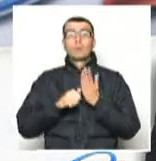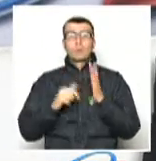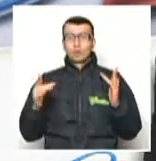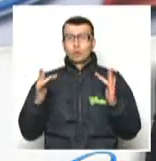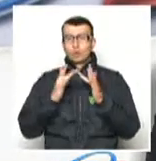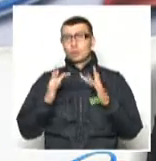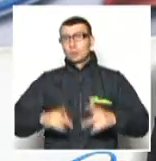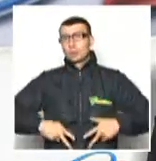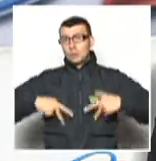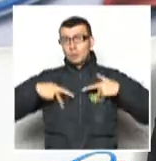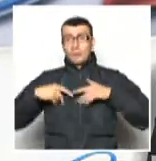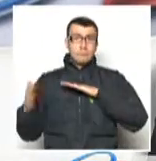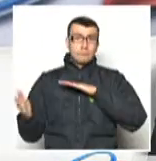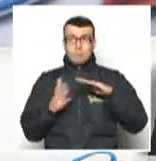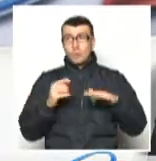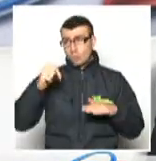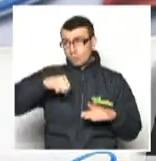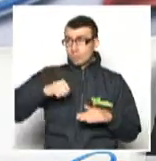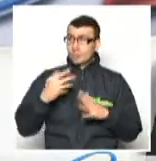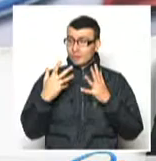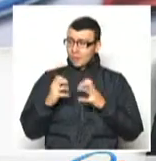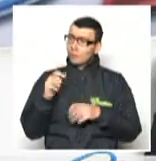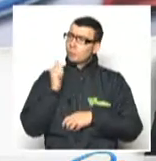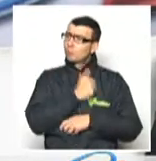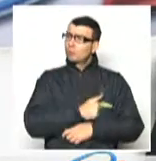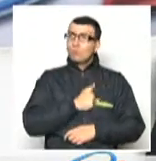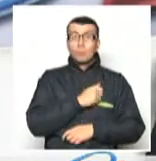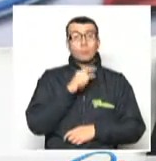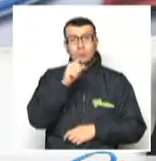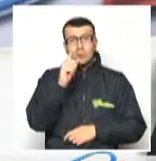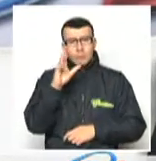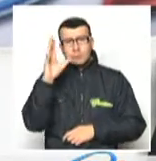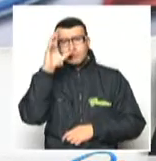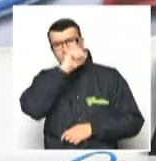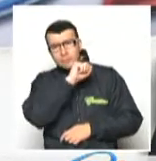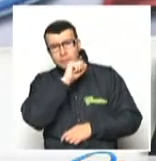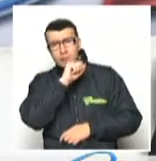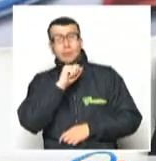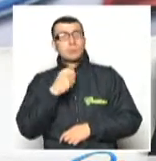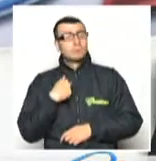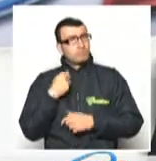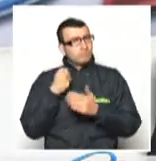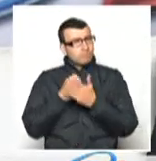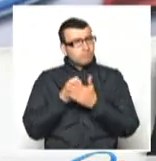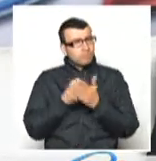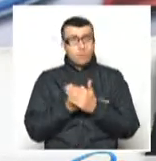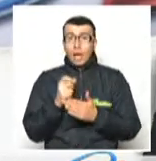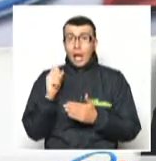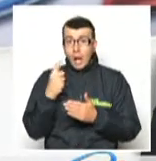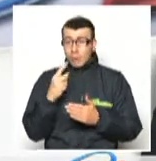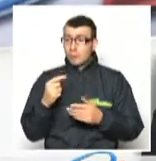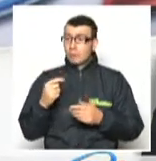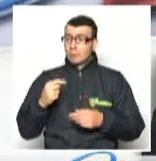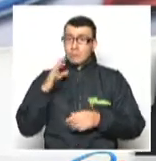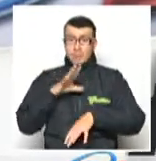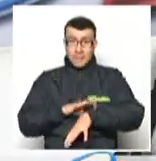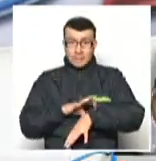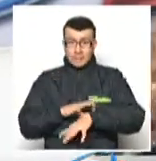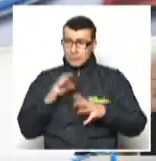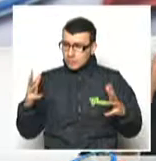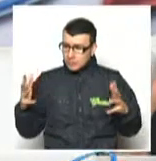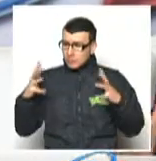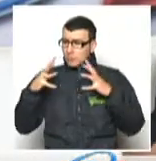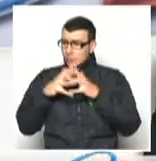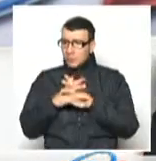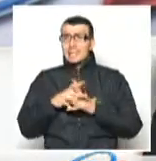Vital. Hoy yo quiero que ustedes estén muy atentos y yo insisto en una parte integral de la medicina, que es la odontología desde